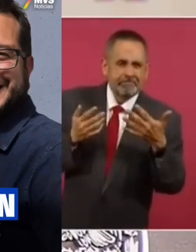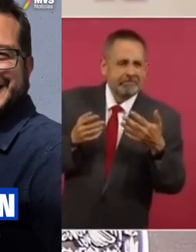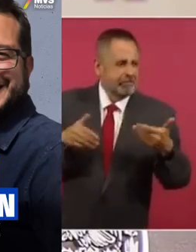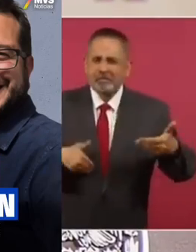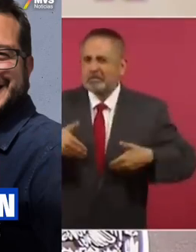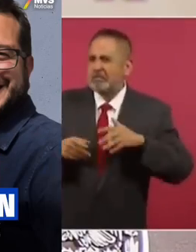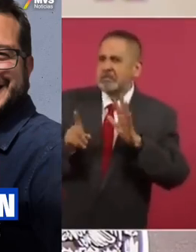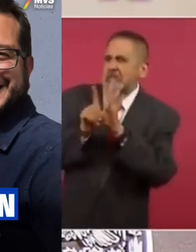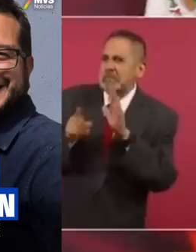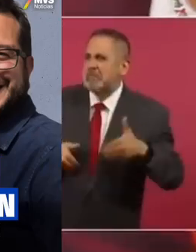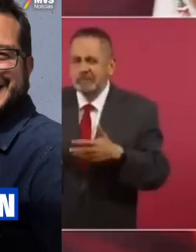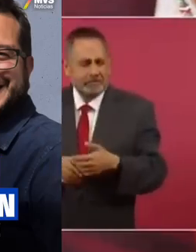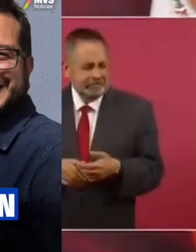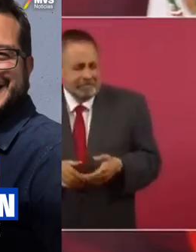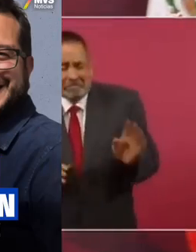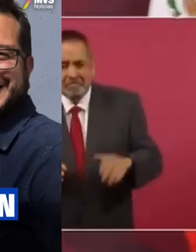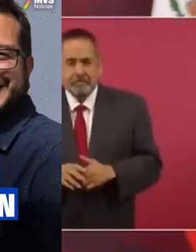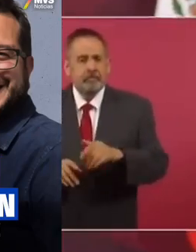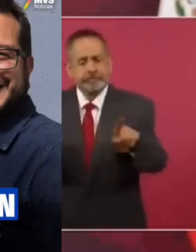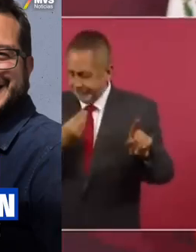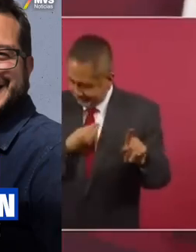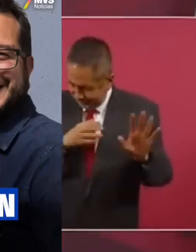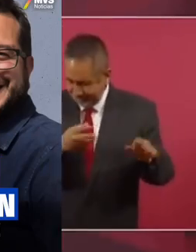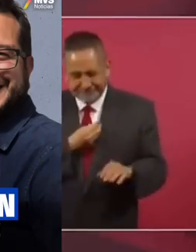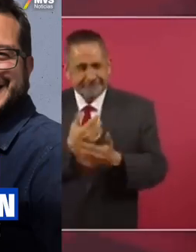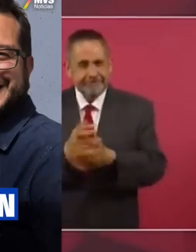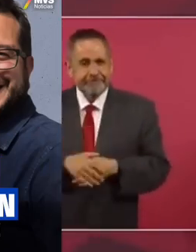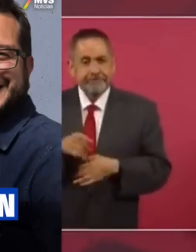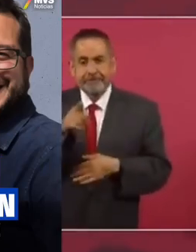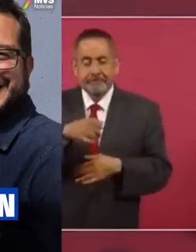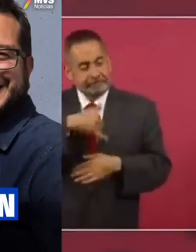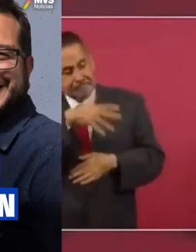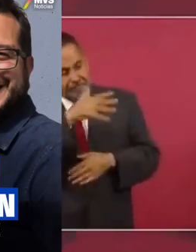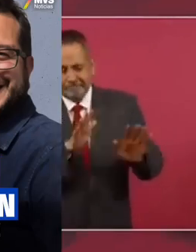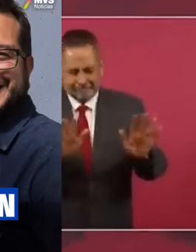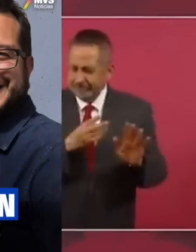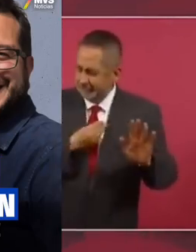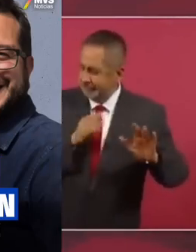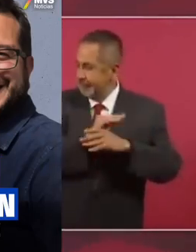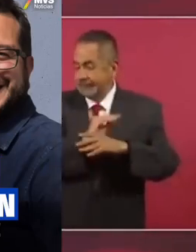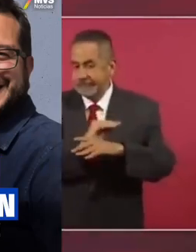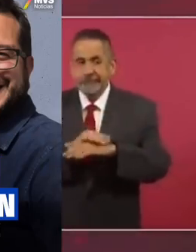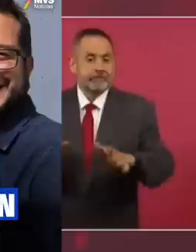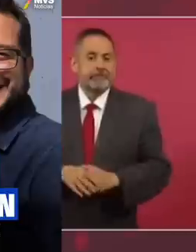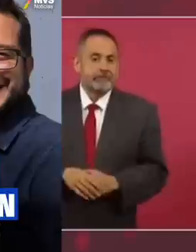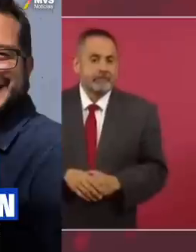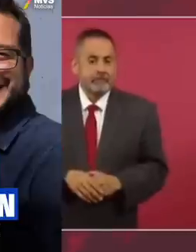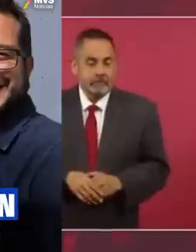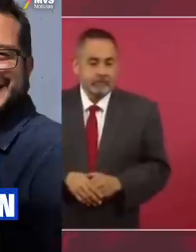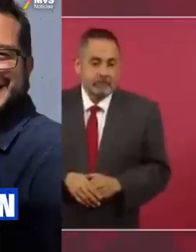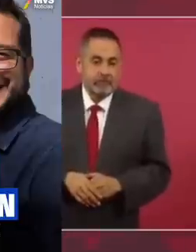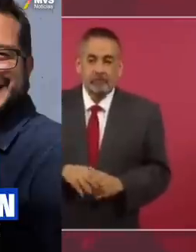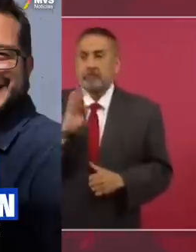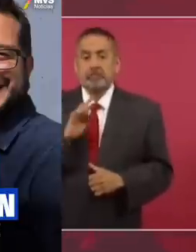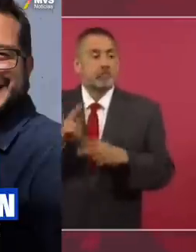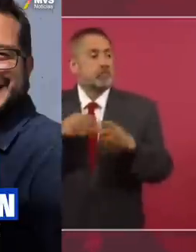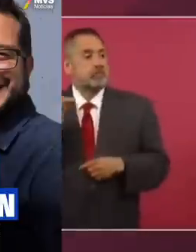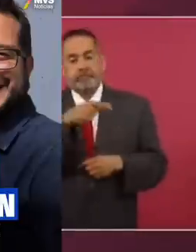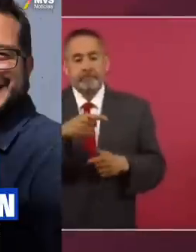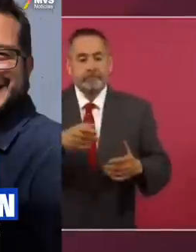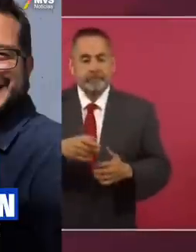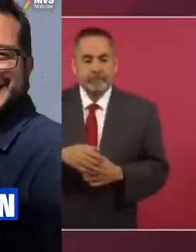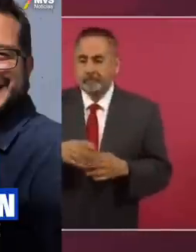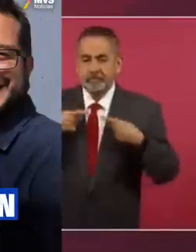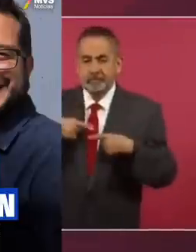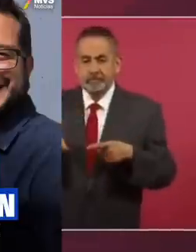acoso. Pero tampoco, yo le digo a mis hijos, aguante. No caigan en ninguna provocación. Es como si yo voy